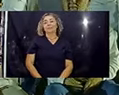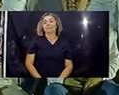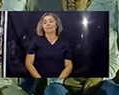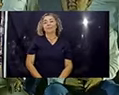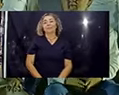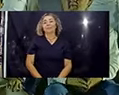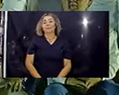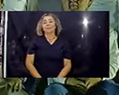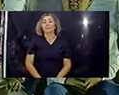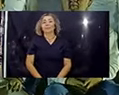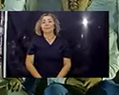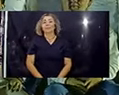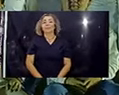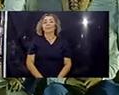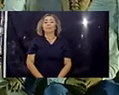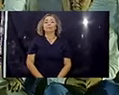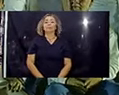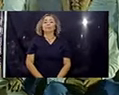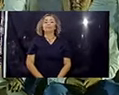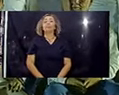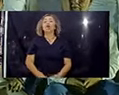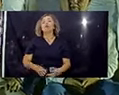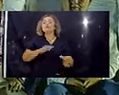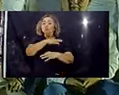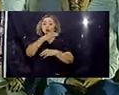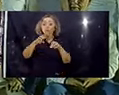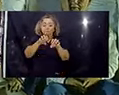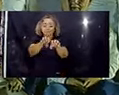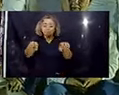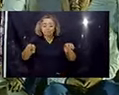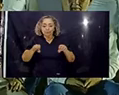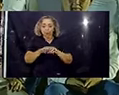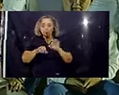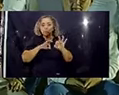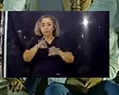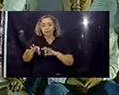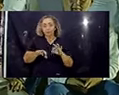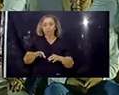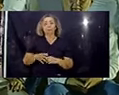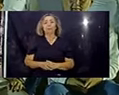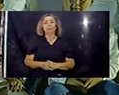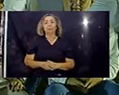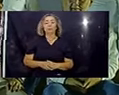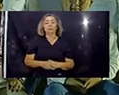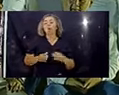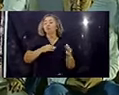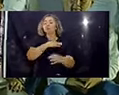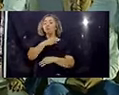somos un equipo de trabajo aquí no hay